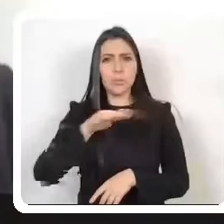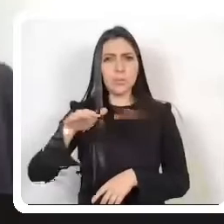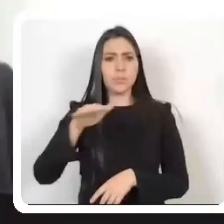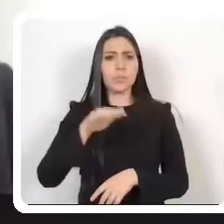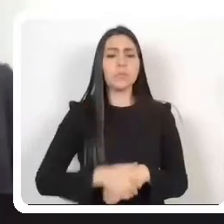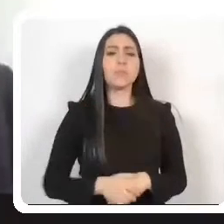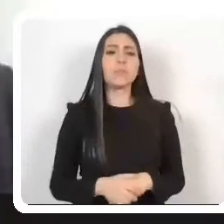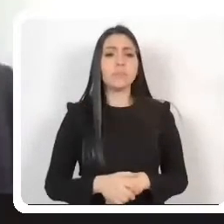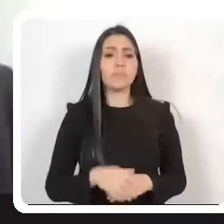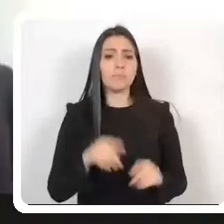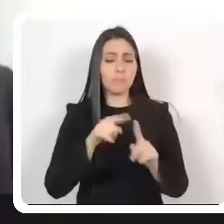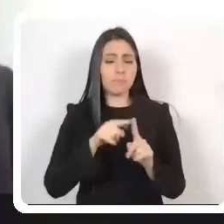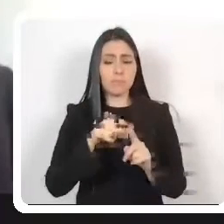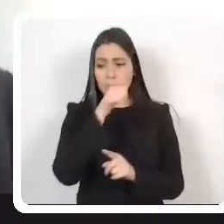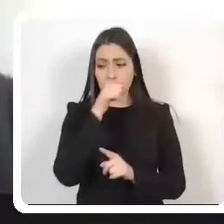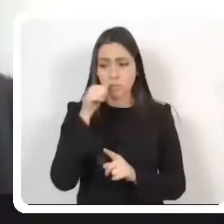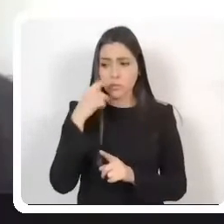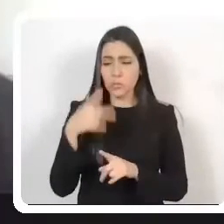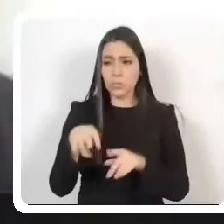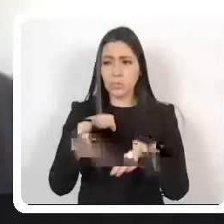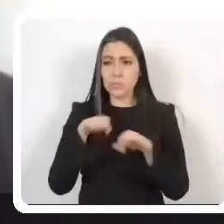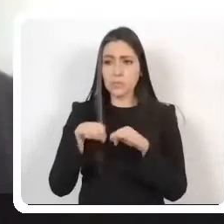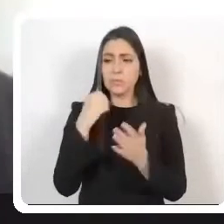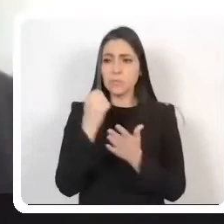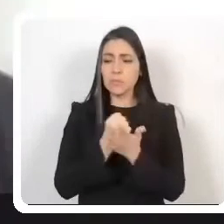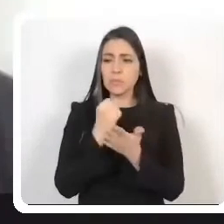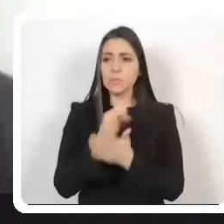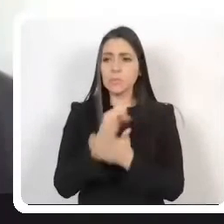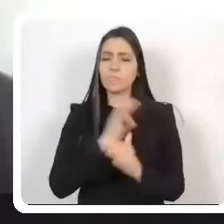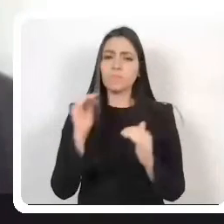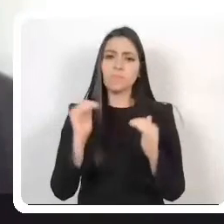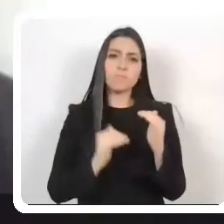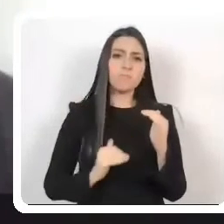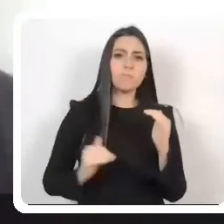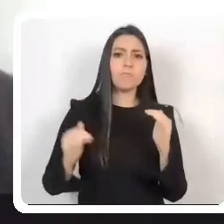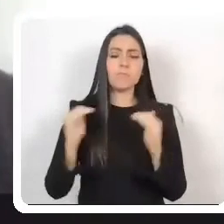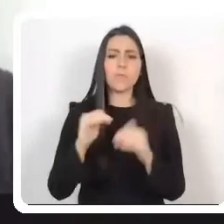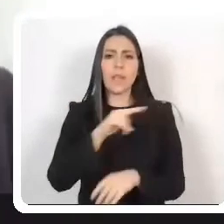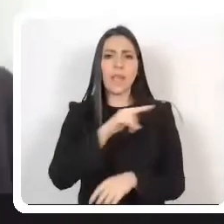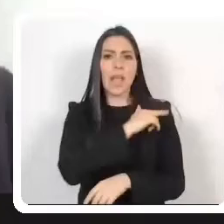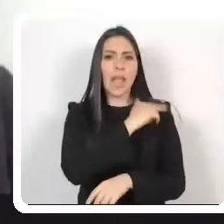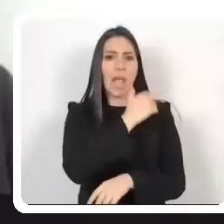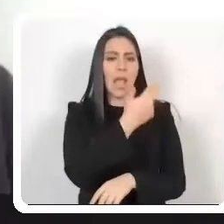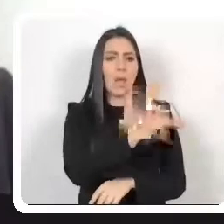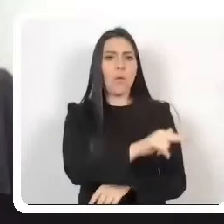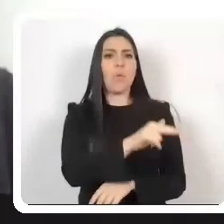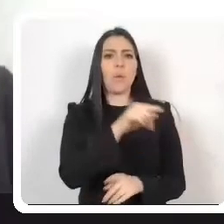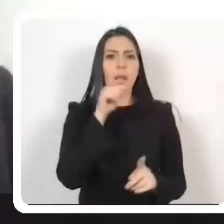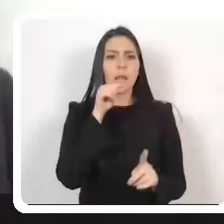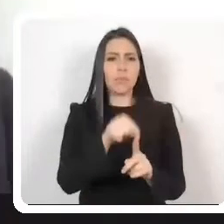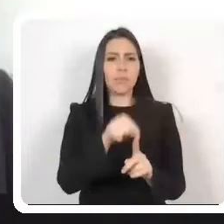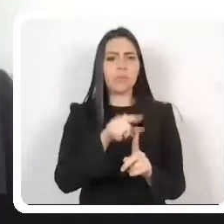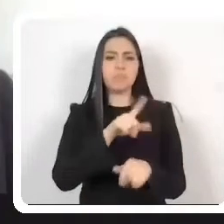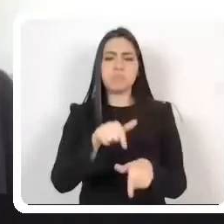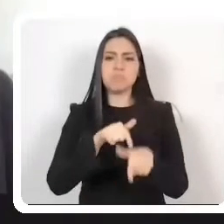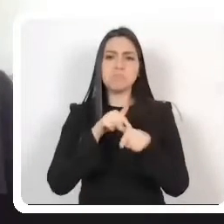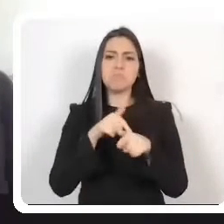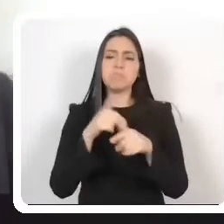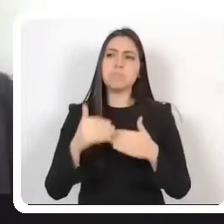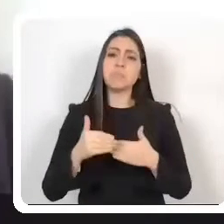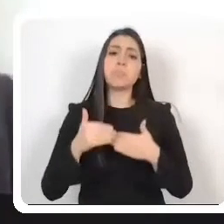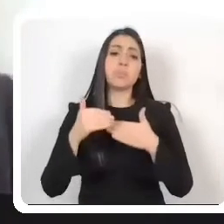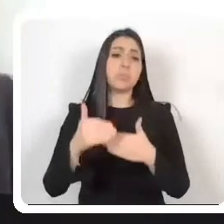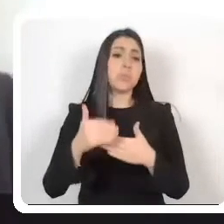actuar congruente alcanzó el carácter de héroe mítico que trascendió en el